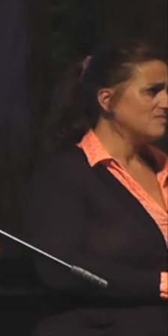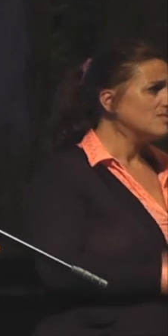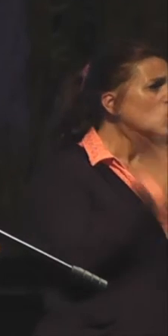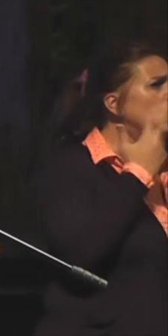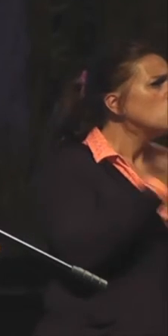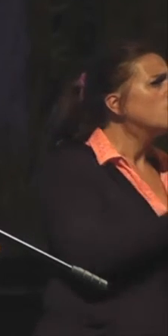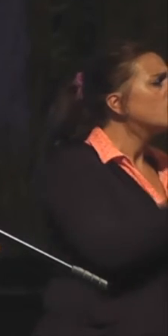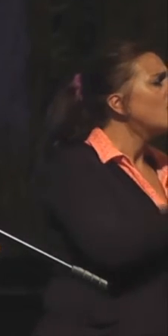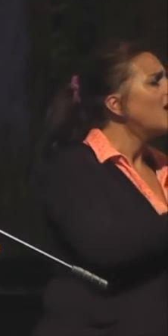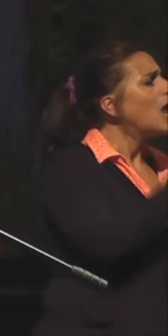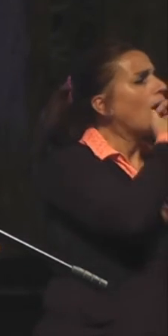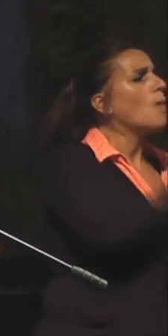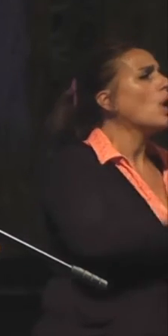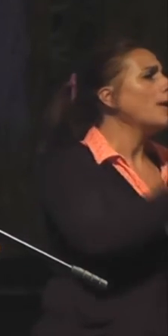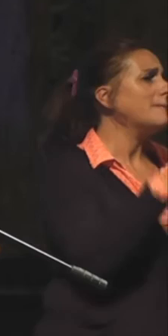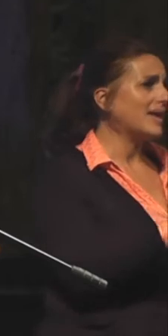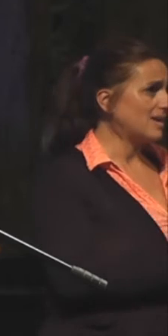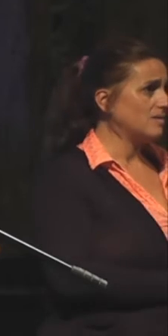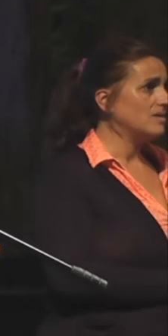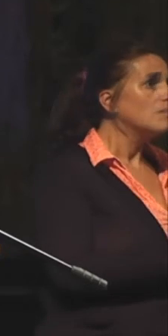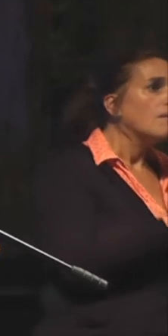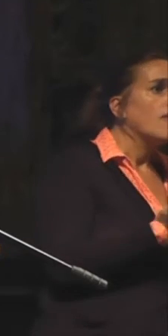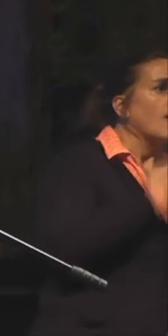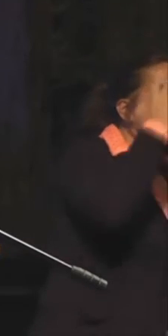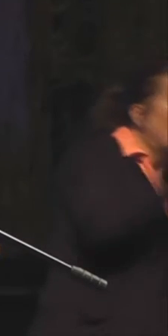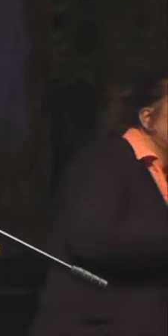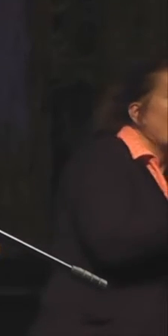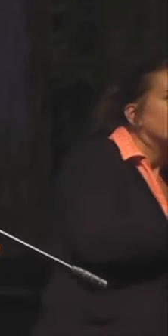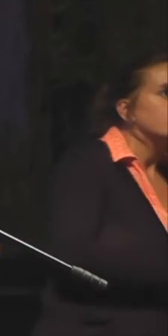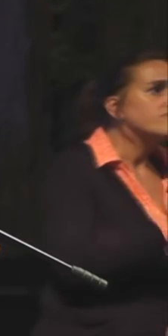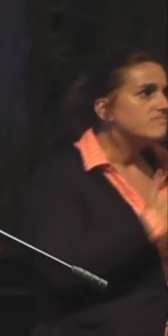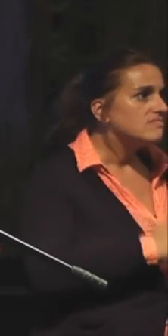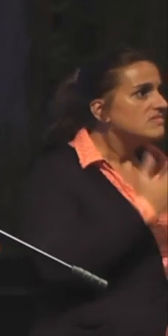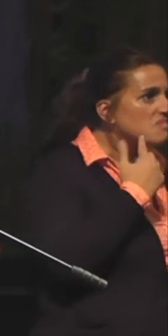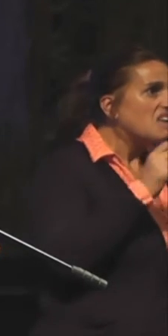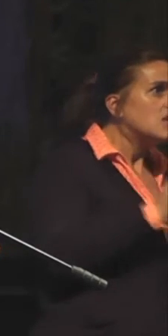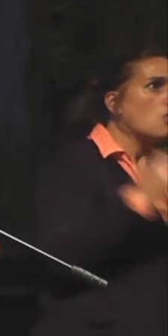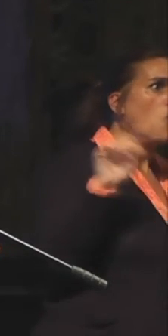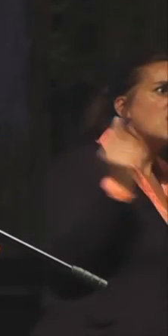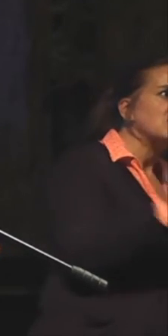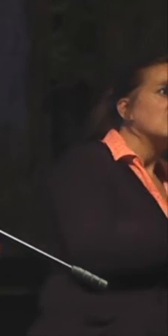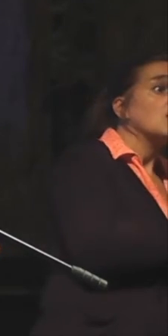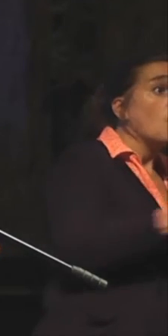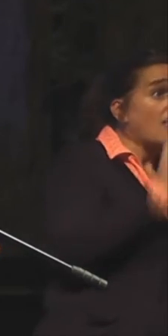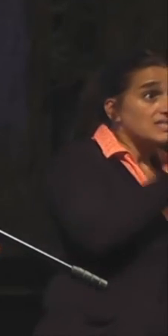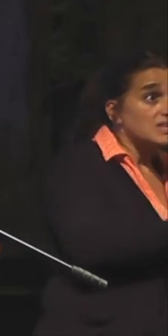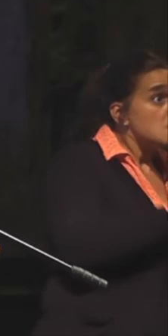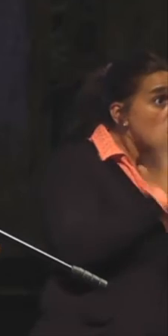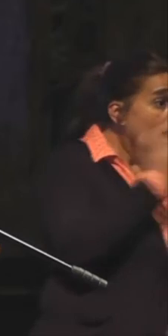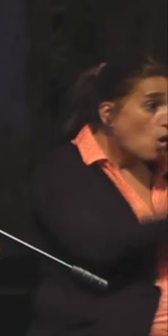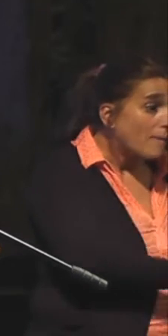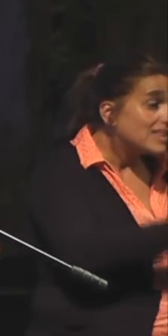para qué para juntar opiniones para tener una síntesis o para reafirmar lo que yo pienso